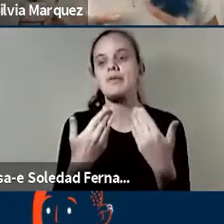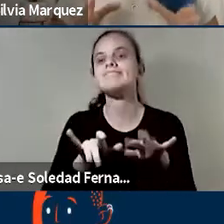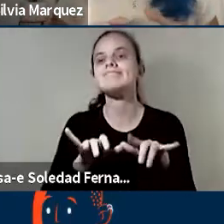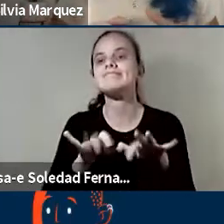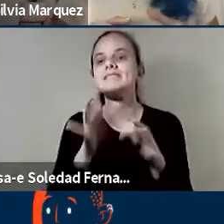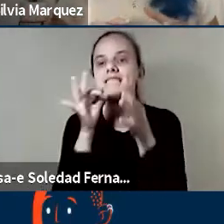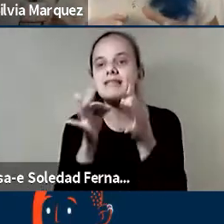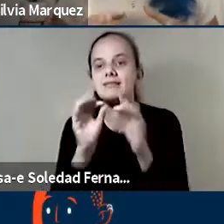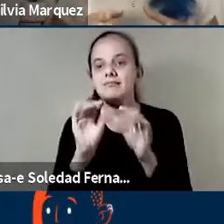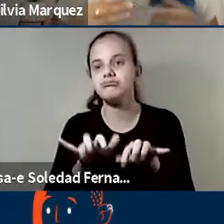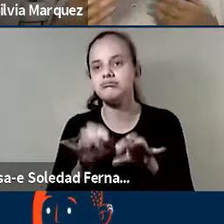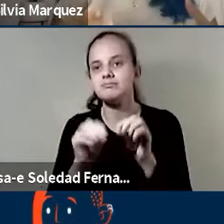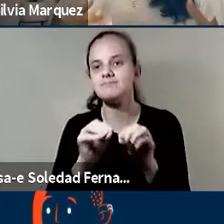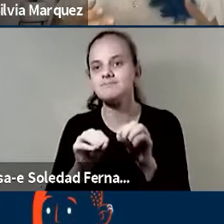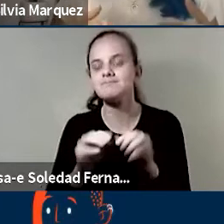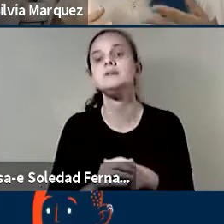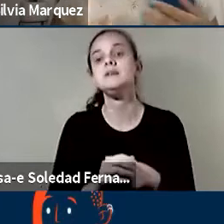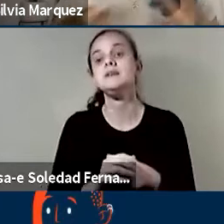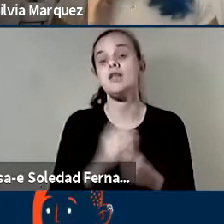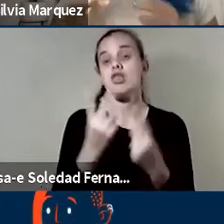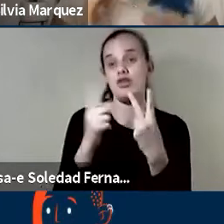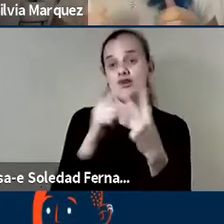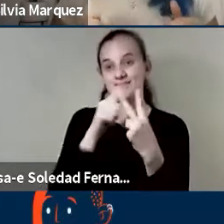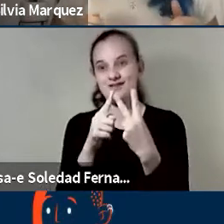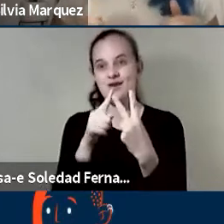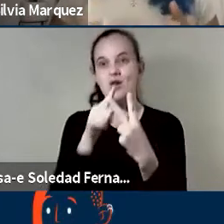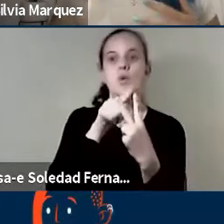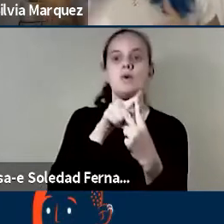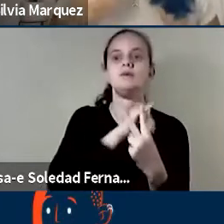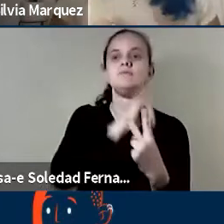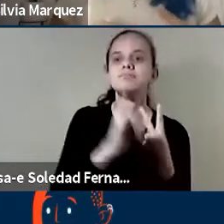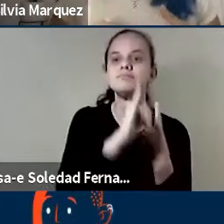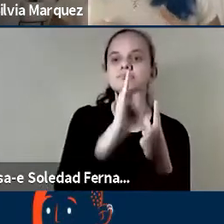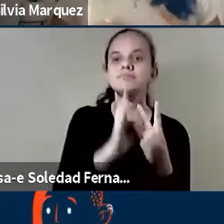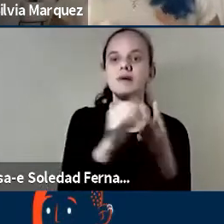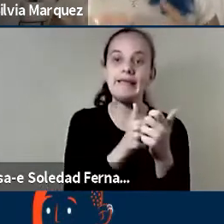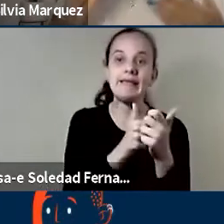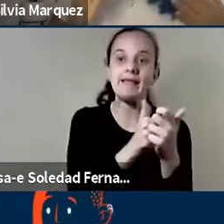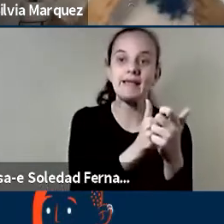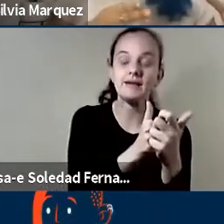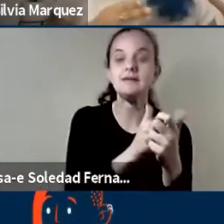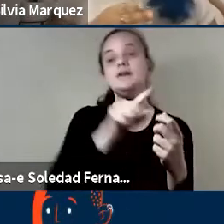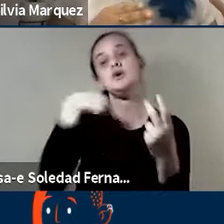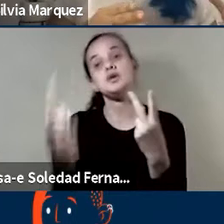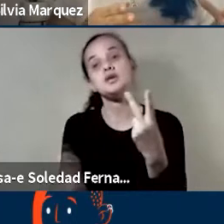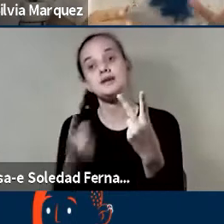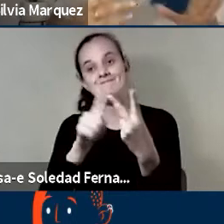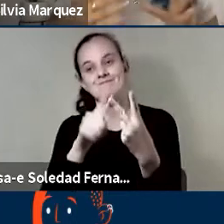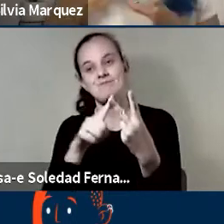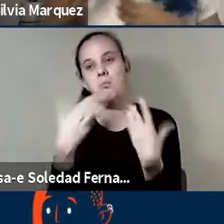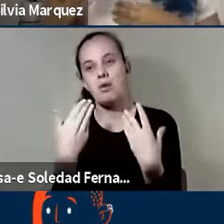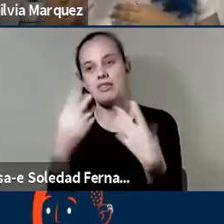que obviamente ustedes pueden ir, si tienen dudas, consultando en el chat. Como somos 2 docentes, la que esté dando la